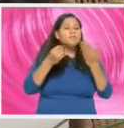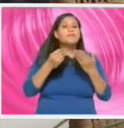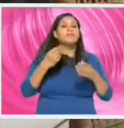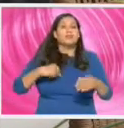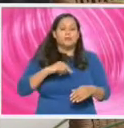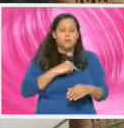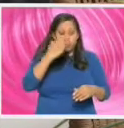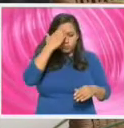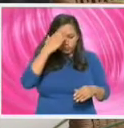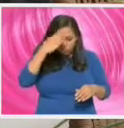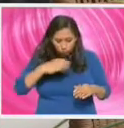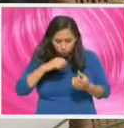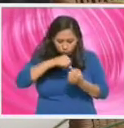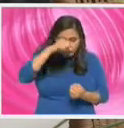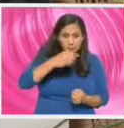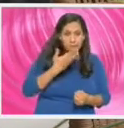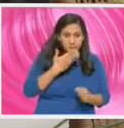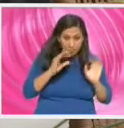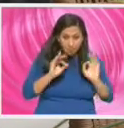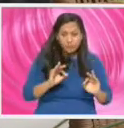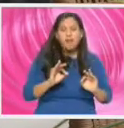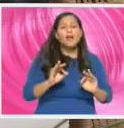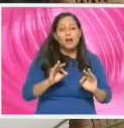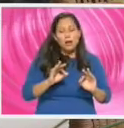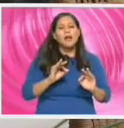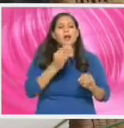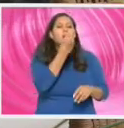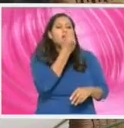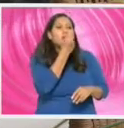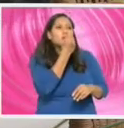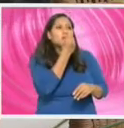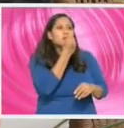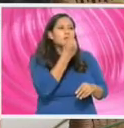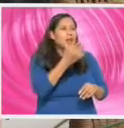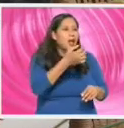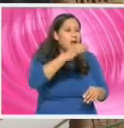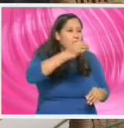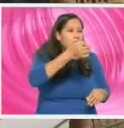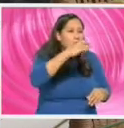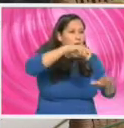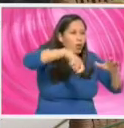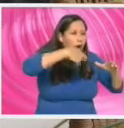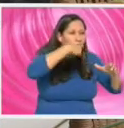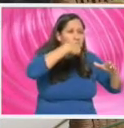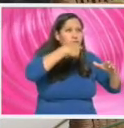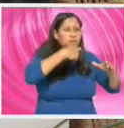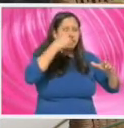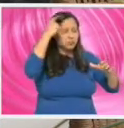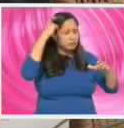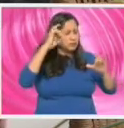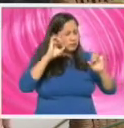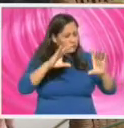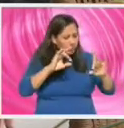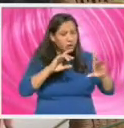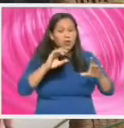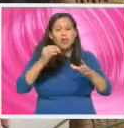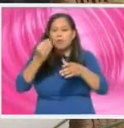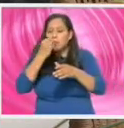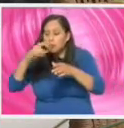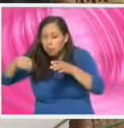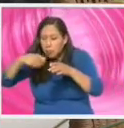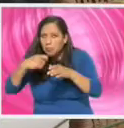vamos conociendo vamos percatándonos de qué alimentos nos provocan este tipo de situaciones. 2, yo sé que a veces es imposible